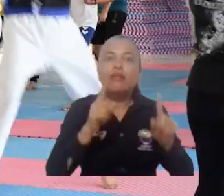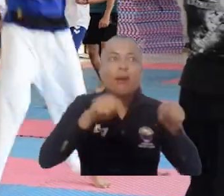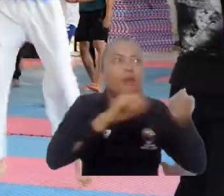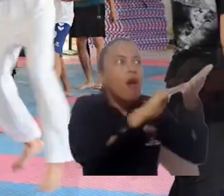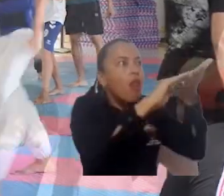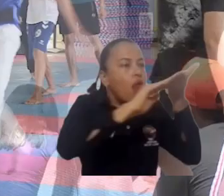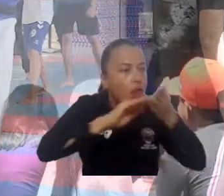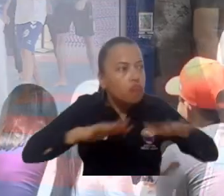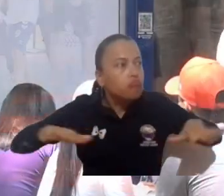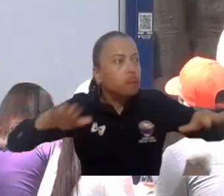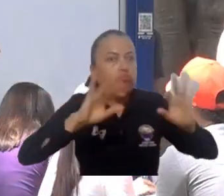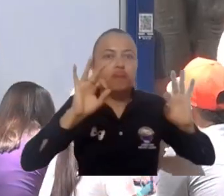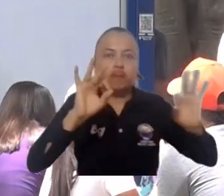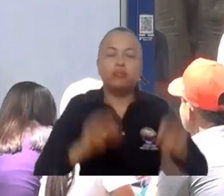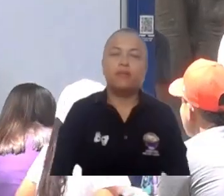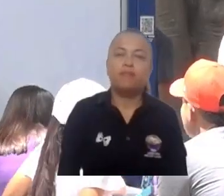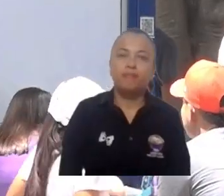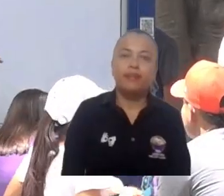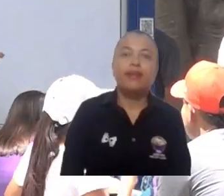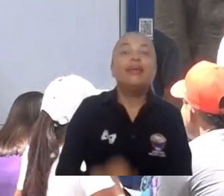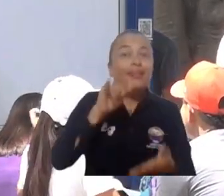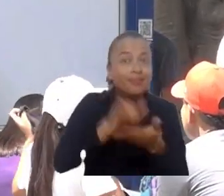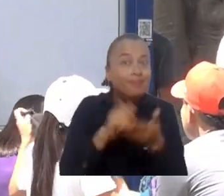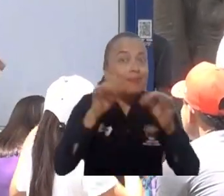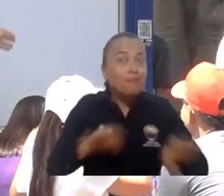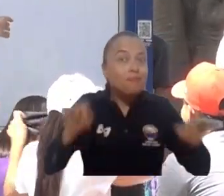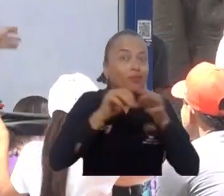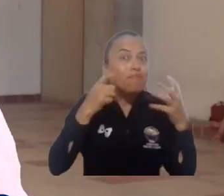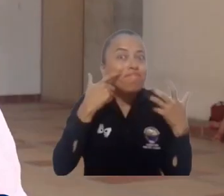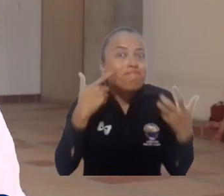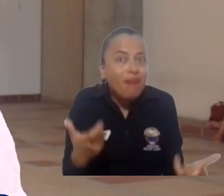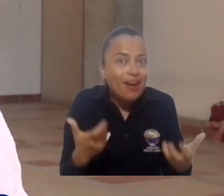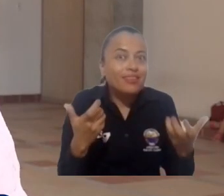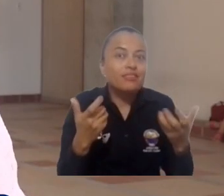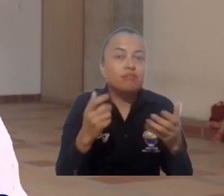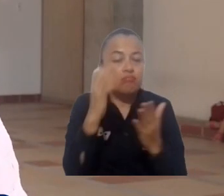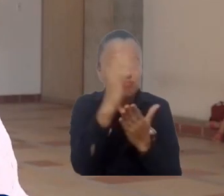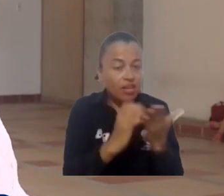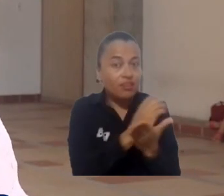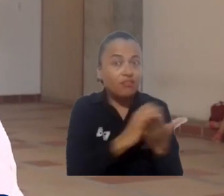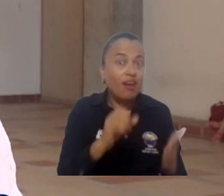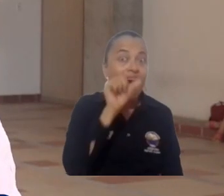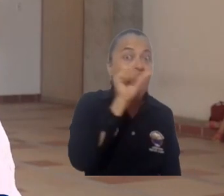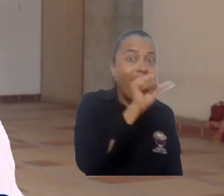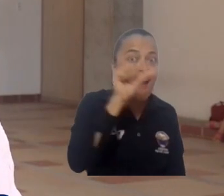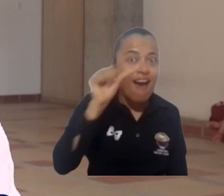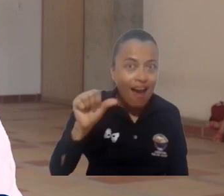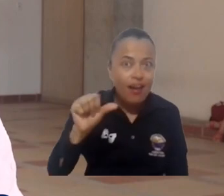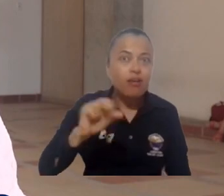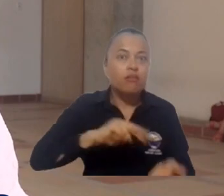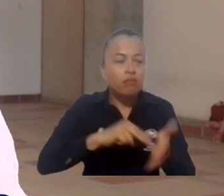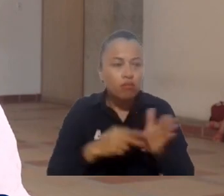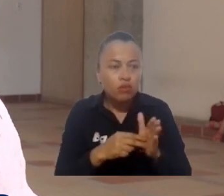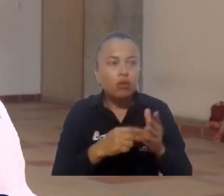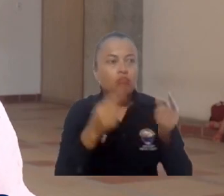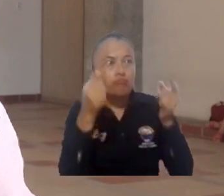alto rendimiento y el mantenimiento de las instalaciones y nuevamente recalcar la certificación